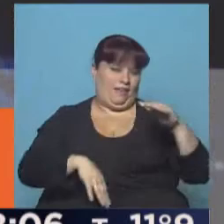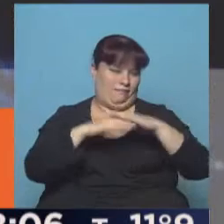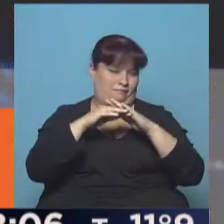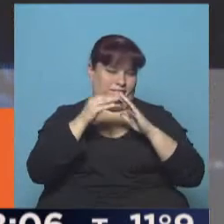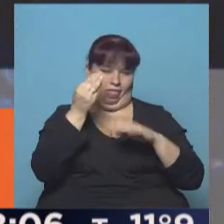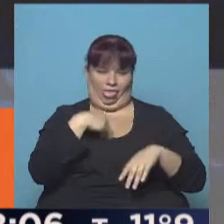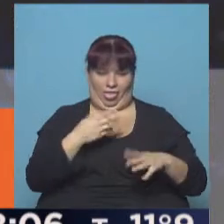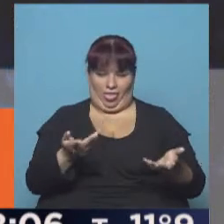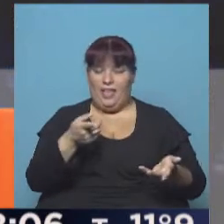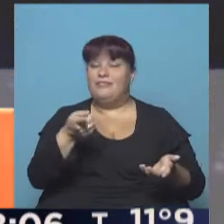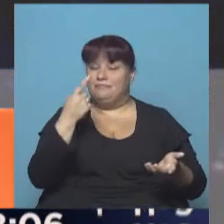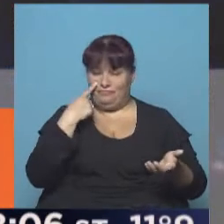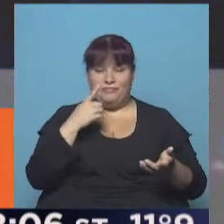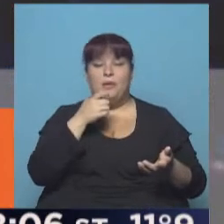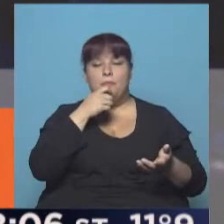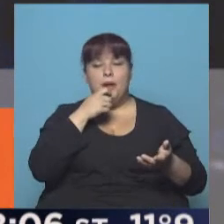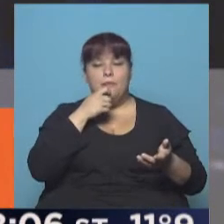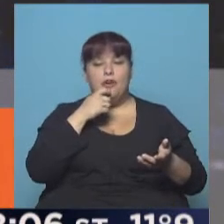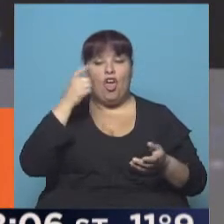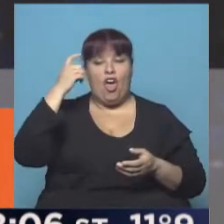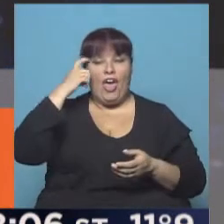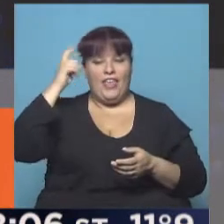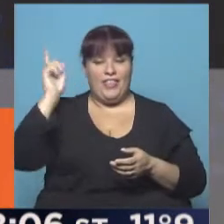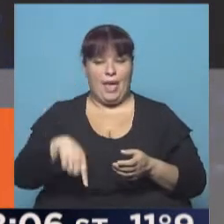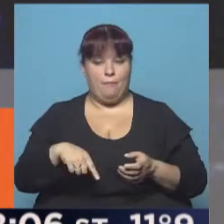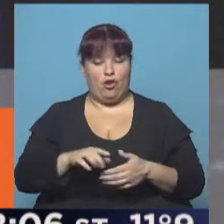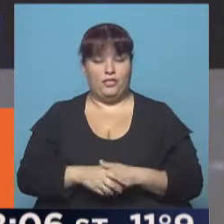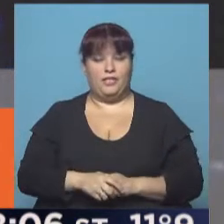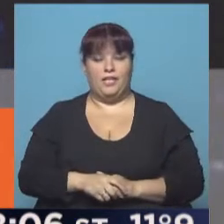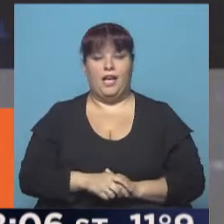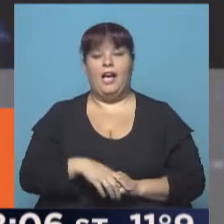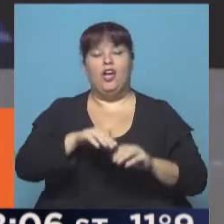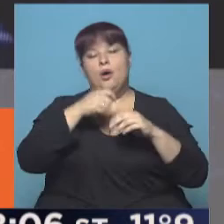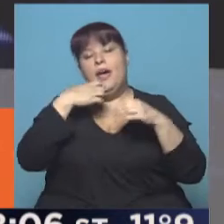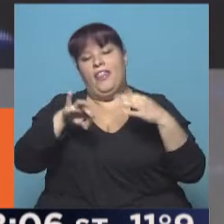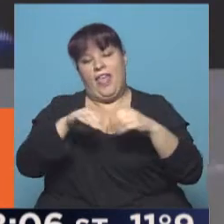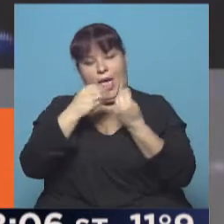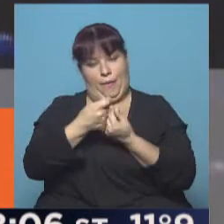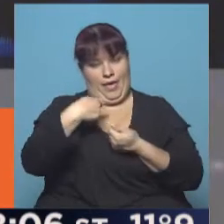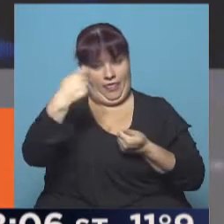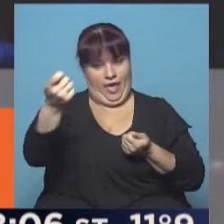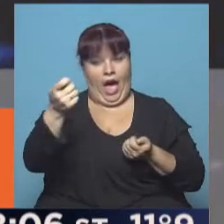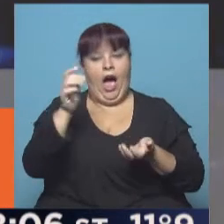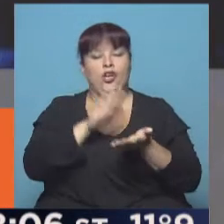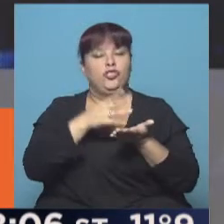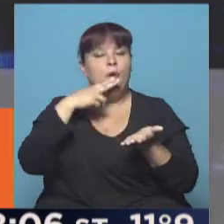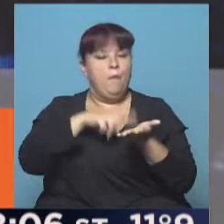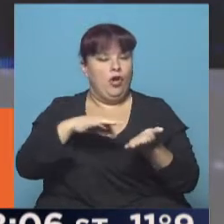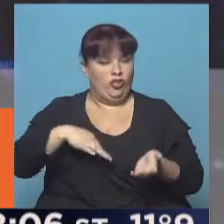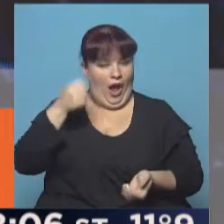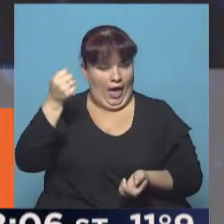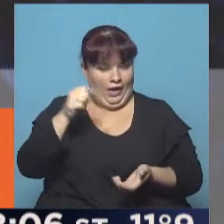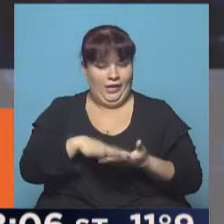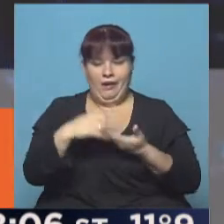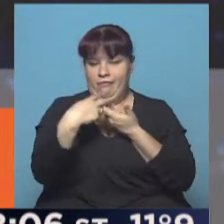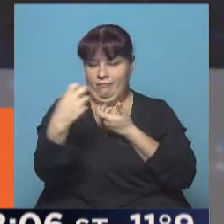tope, claro. Ustedes fíjense que del 10% que tendría que recibir de impuesto a las ganancias,